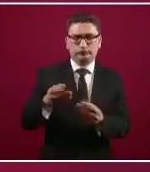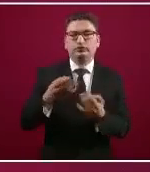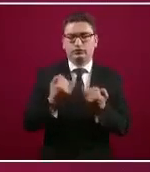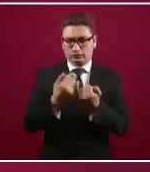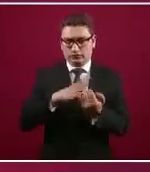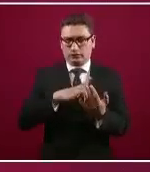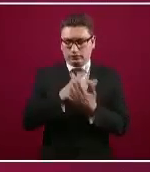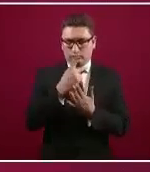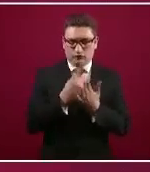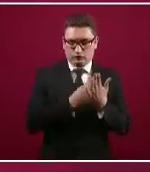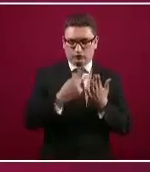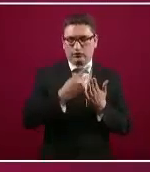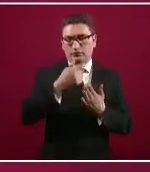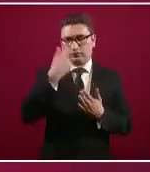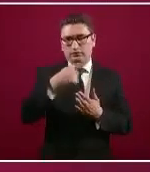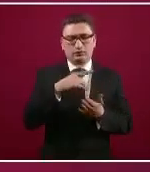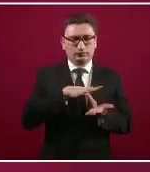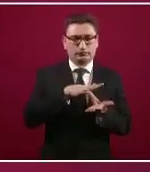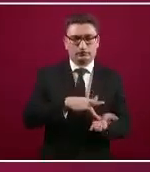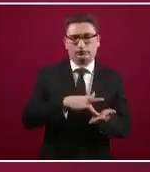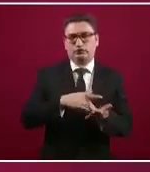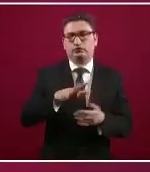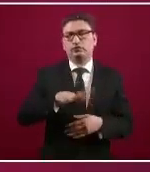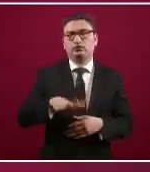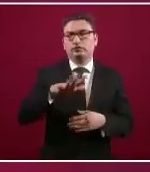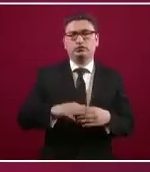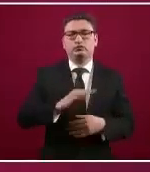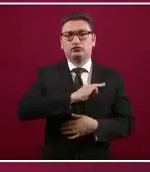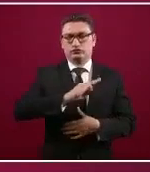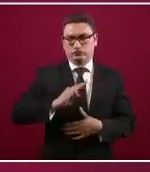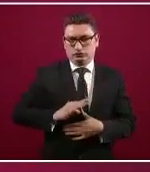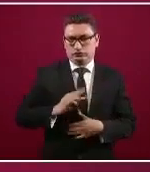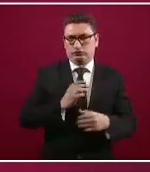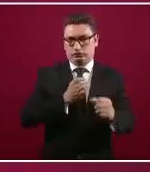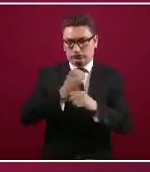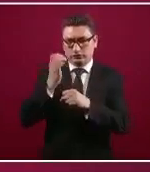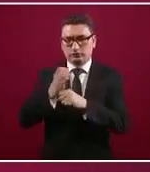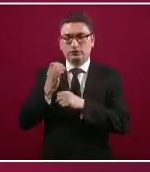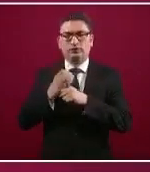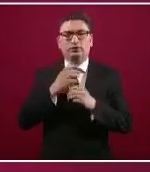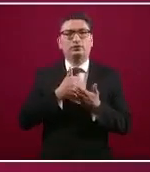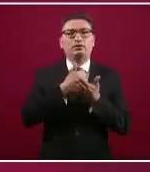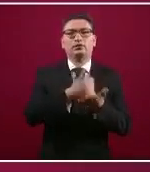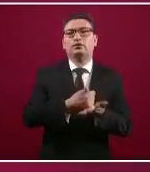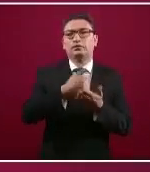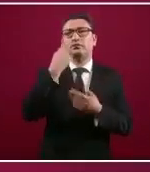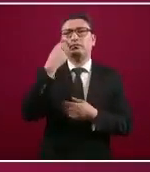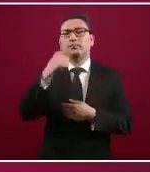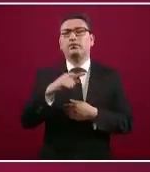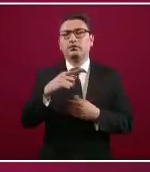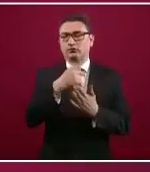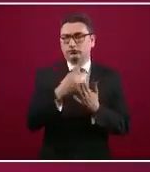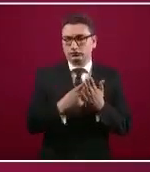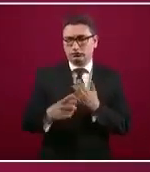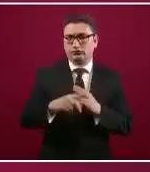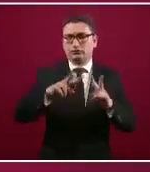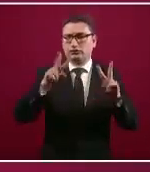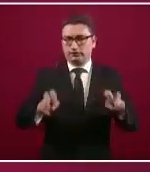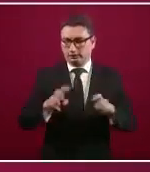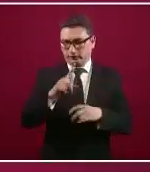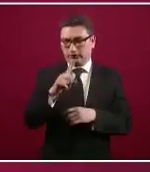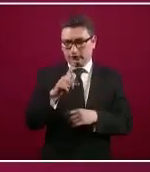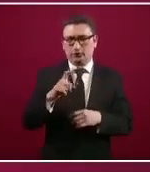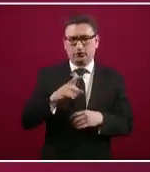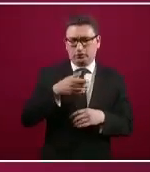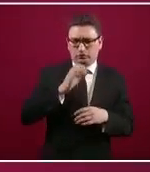subsidios 1 a 1, apoyando a los municipios y a los estados para apoyar los programas de agua potable. Entonces, sí entramos